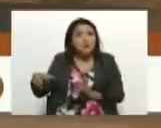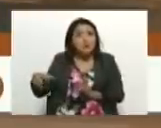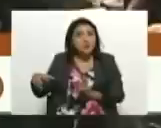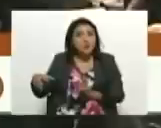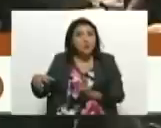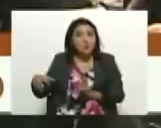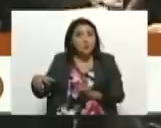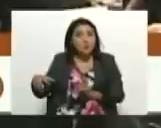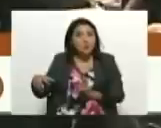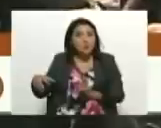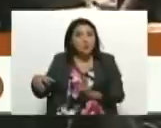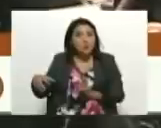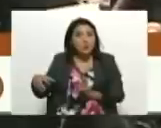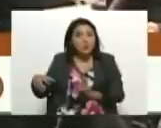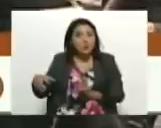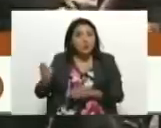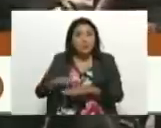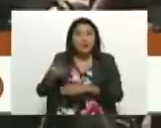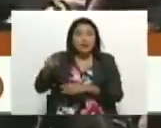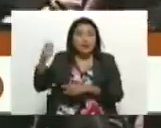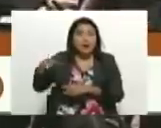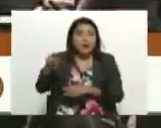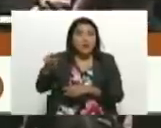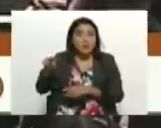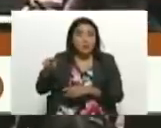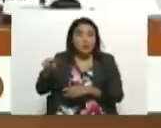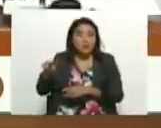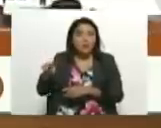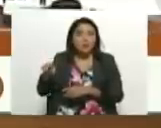¿De dónde sale ese dinero?